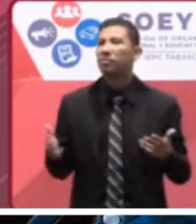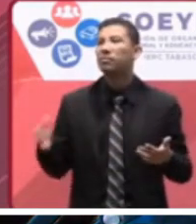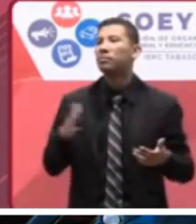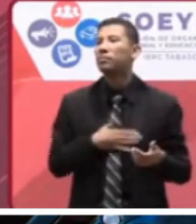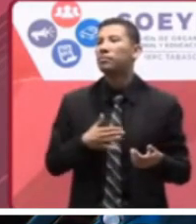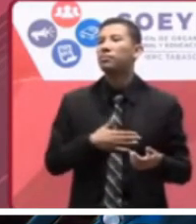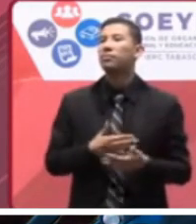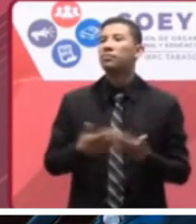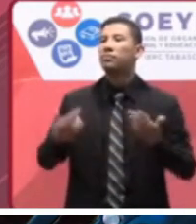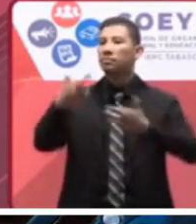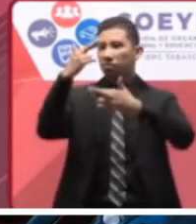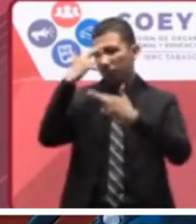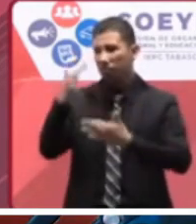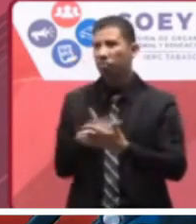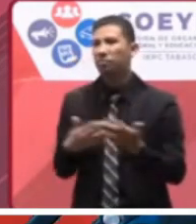y que el respeto es básico.